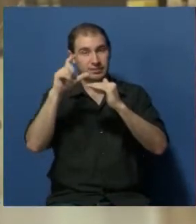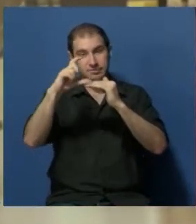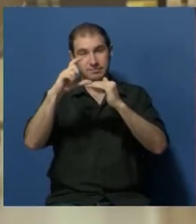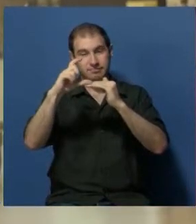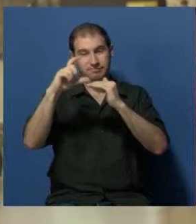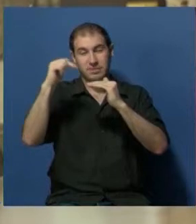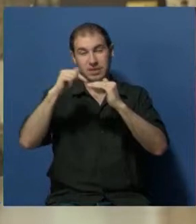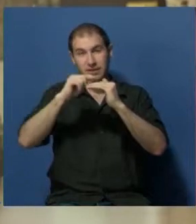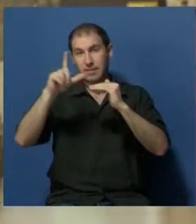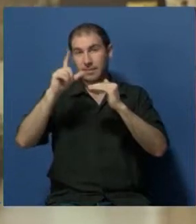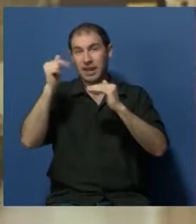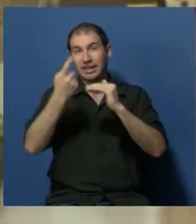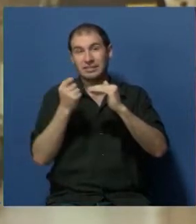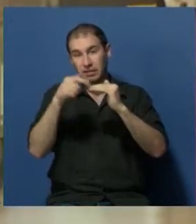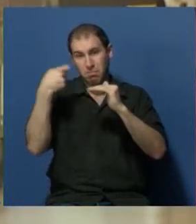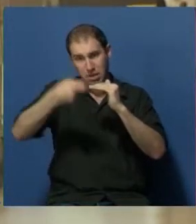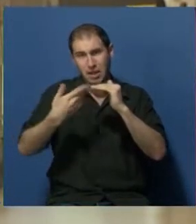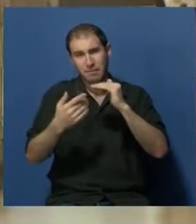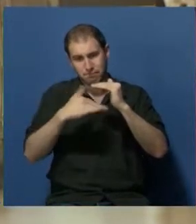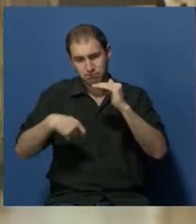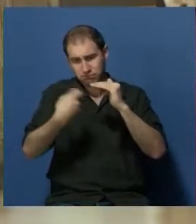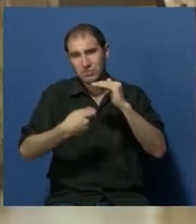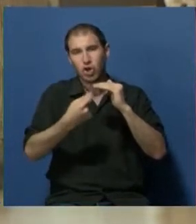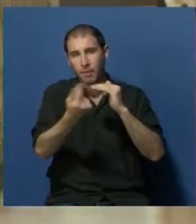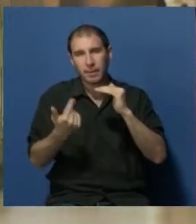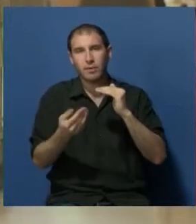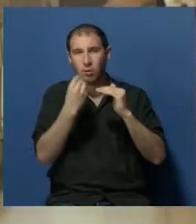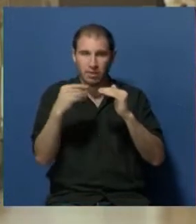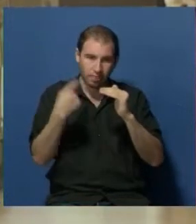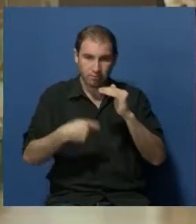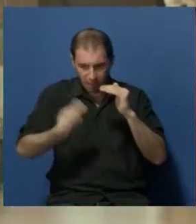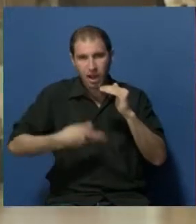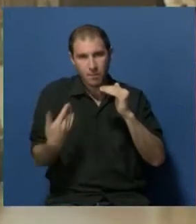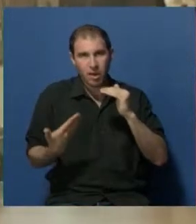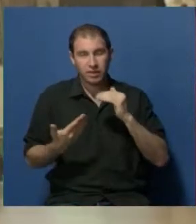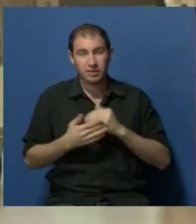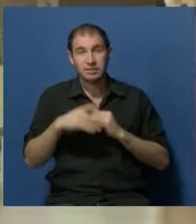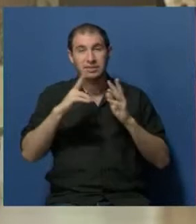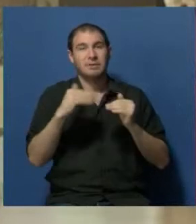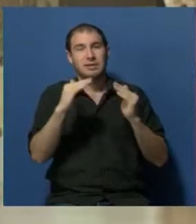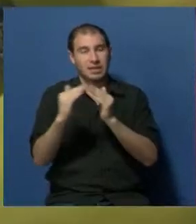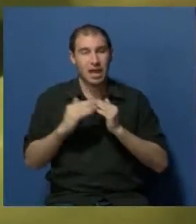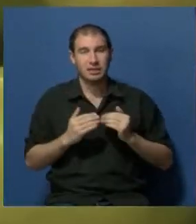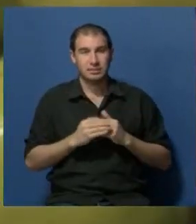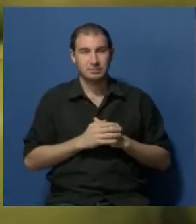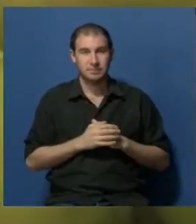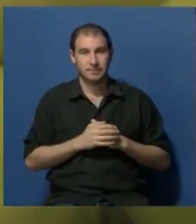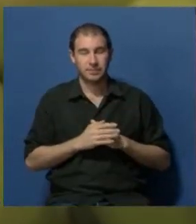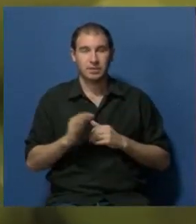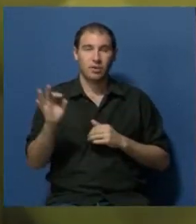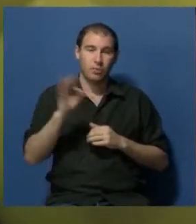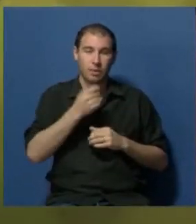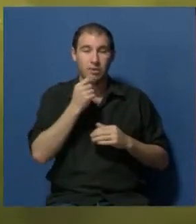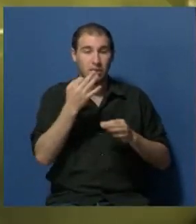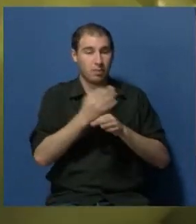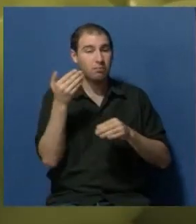nivel donde pueda cubrir sus necesidades básicas de alimento, el tema de la vivienda, el tema de poder mandar a